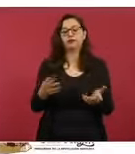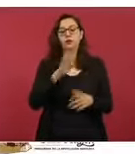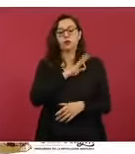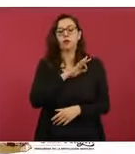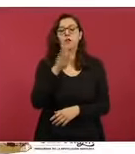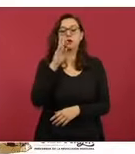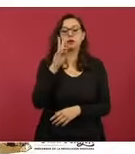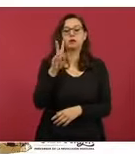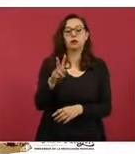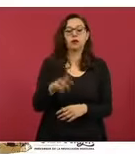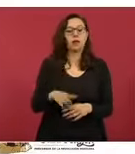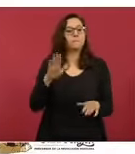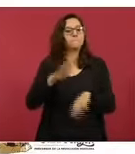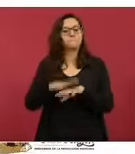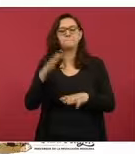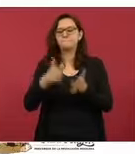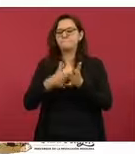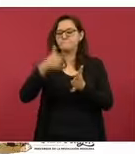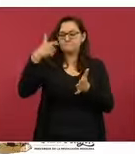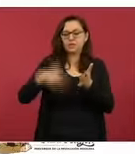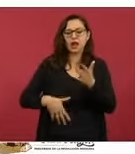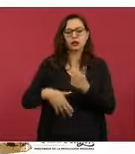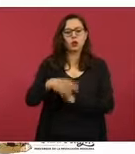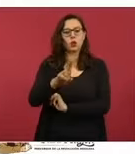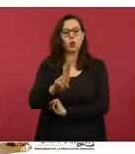fue Ulink, porque por